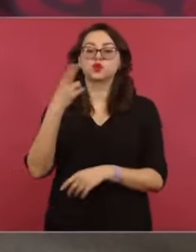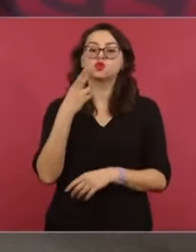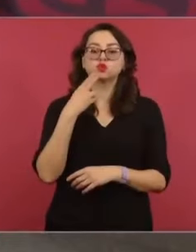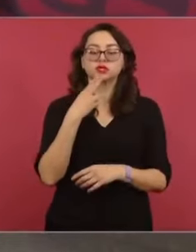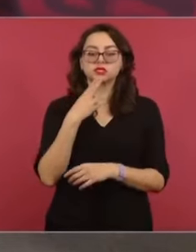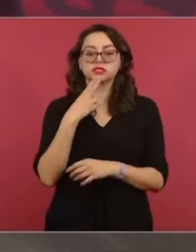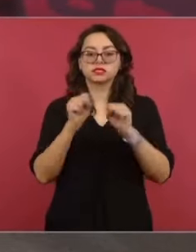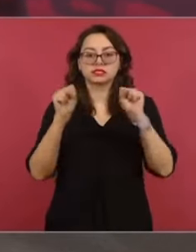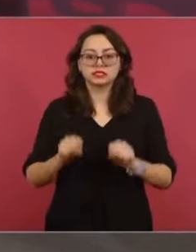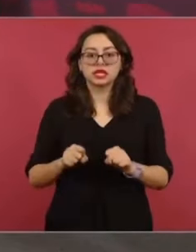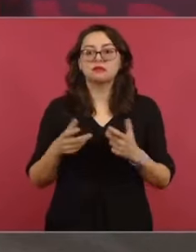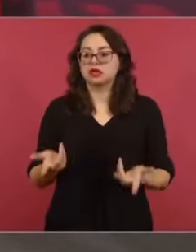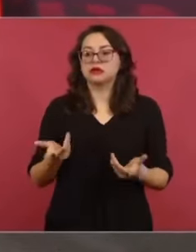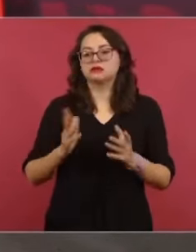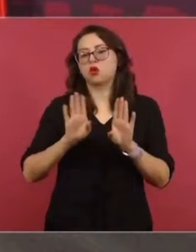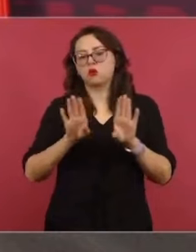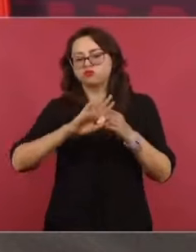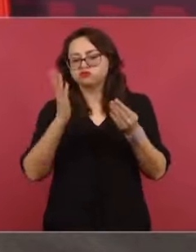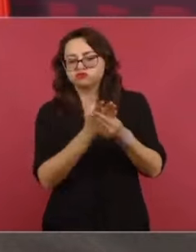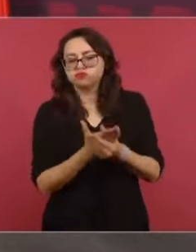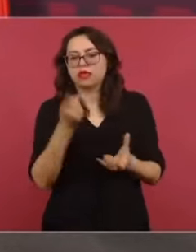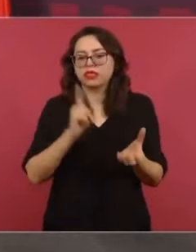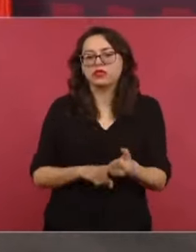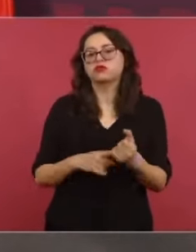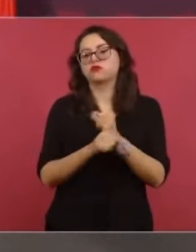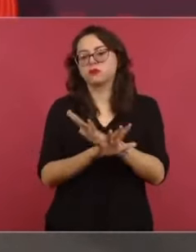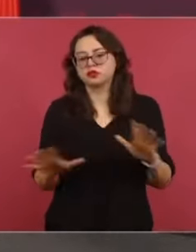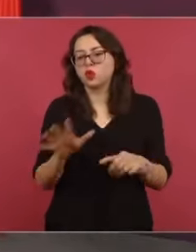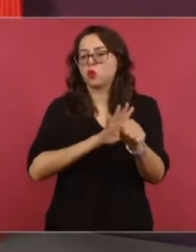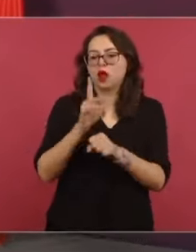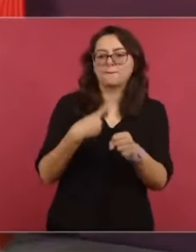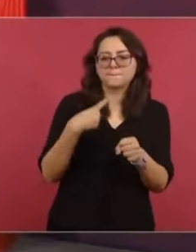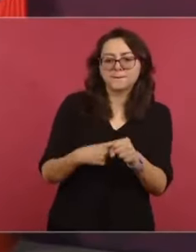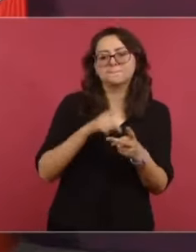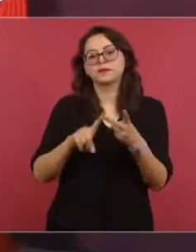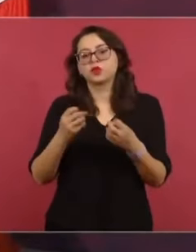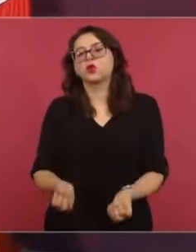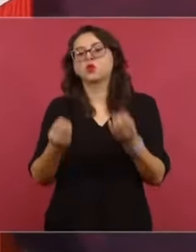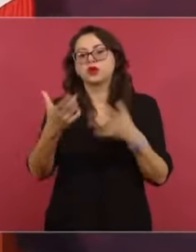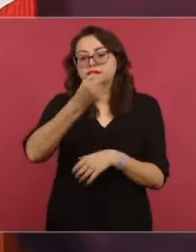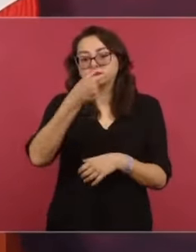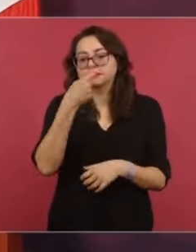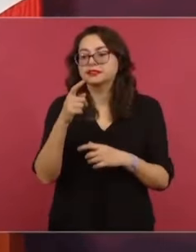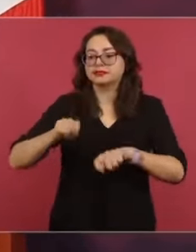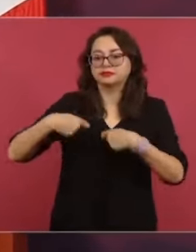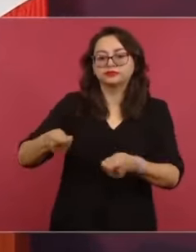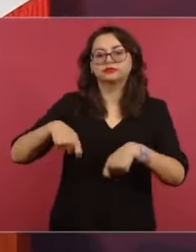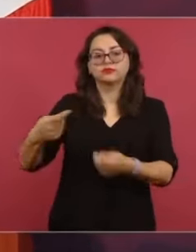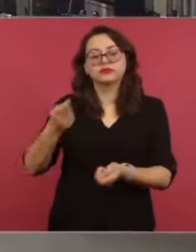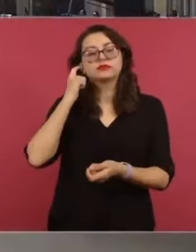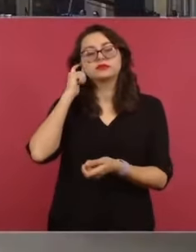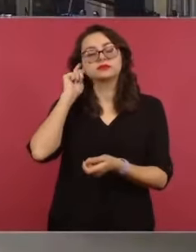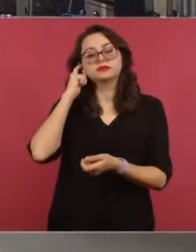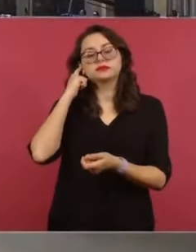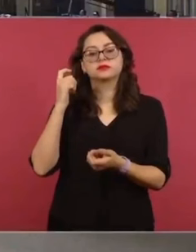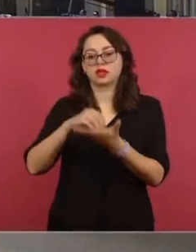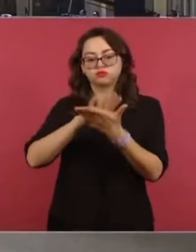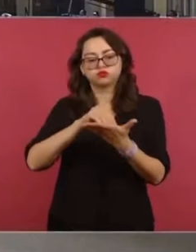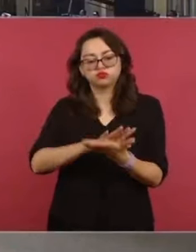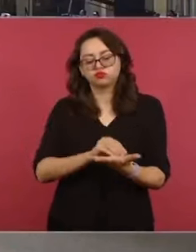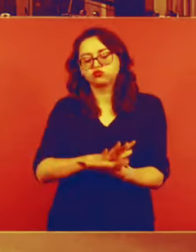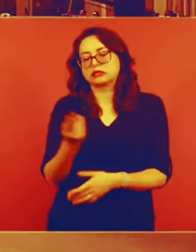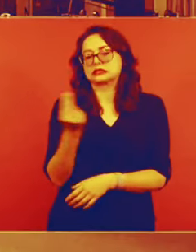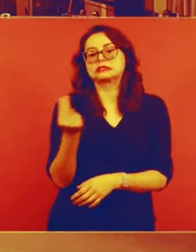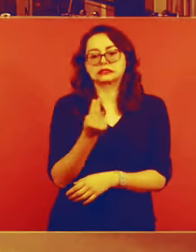el tipo de enfermedades de los pacientes eh las medicinas que se utilizan con ese